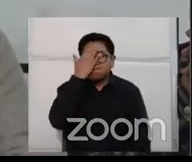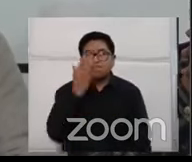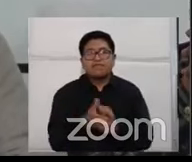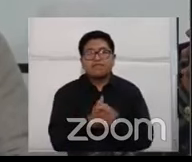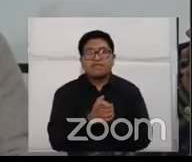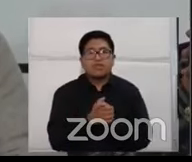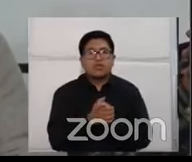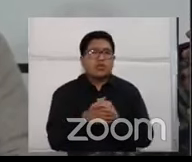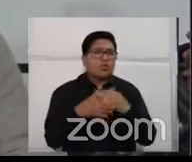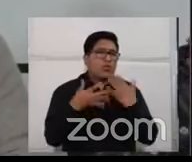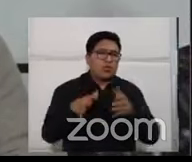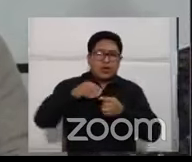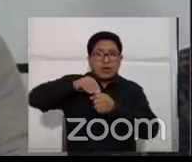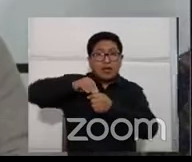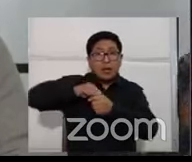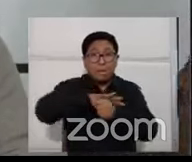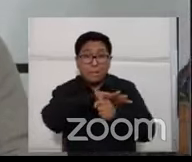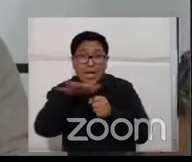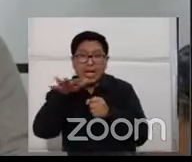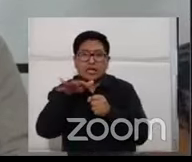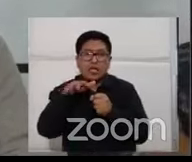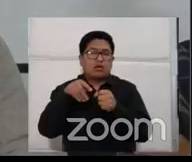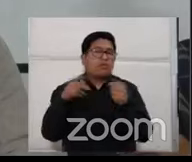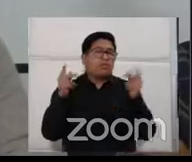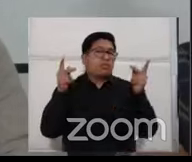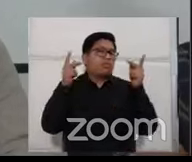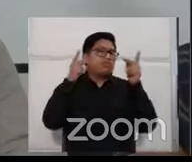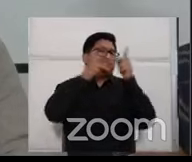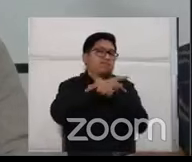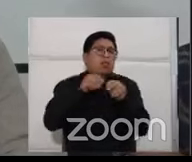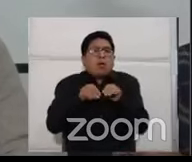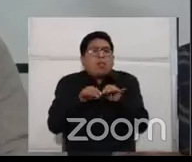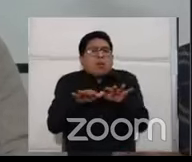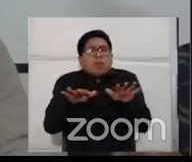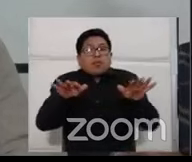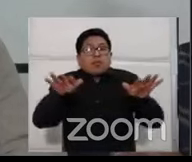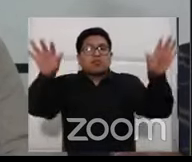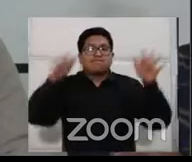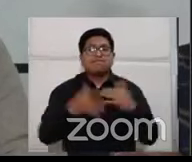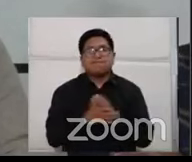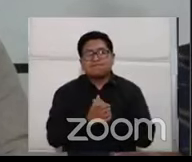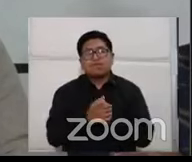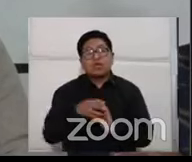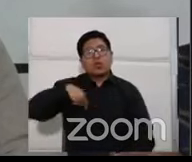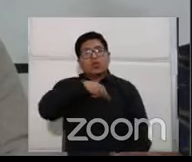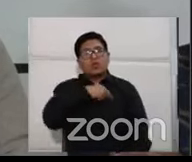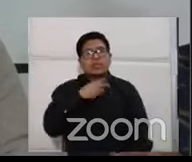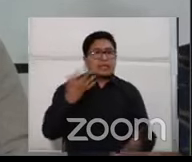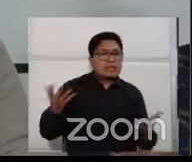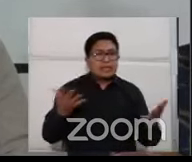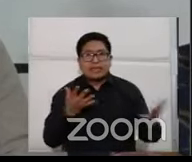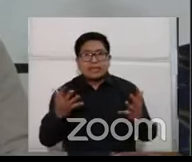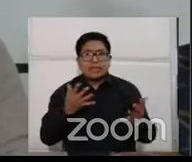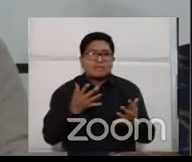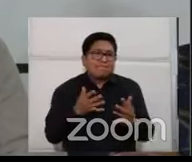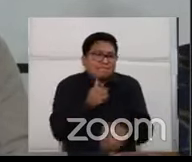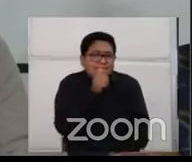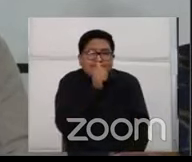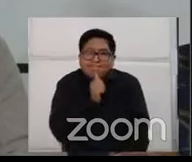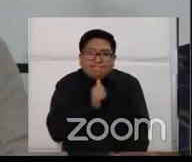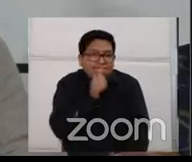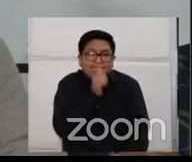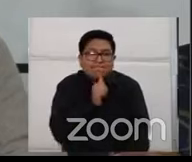en tiempos de pandemia y esta enfermedad está creciendo más padres y creo que ya tenemos que aprender a vivir con ella y quisiera de que